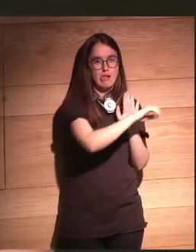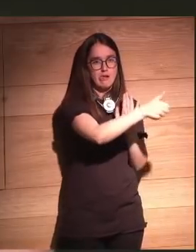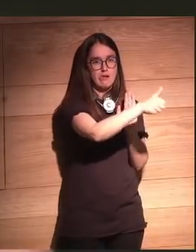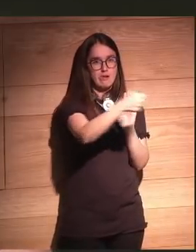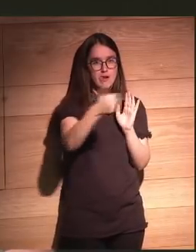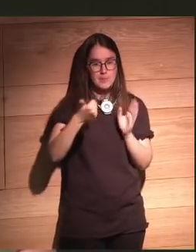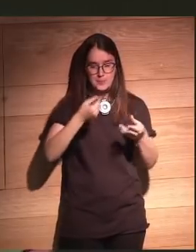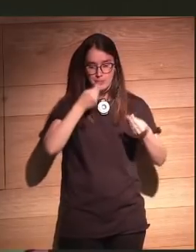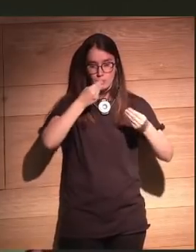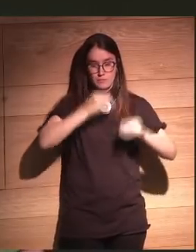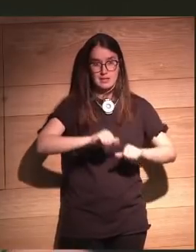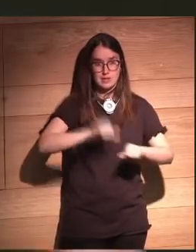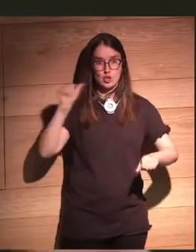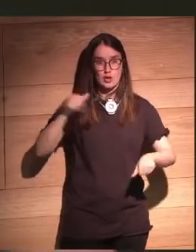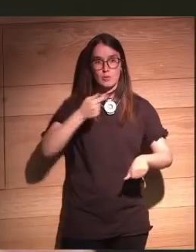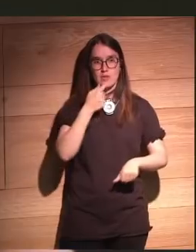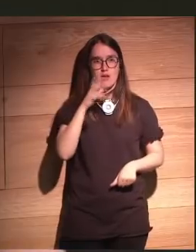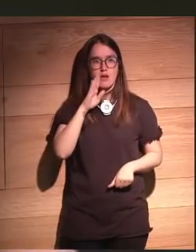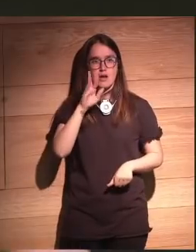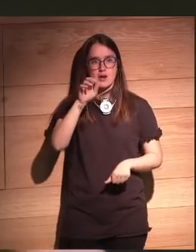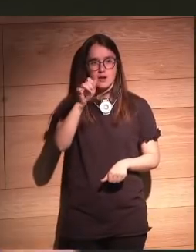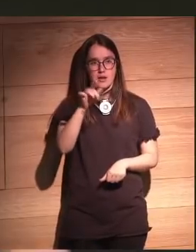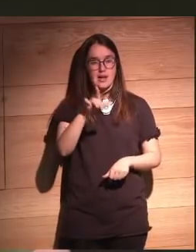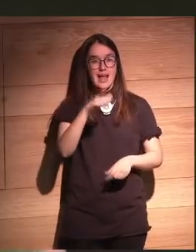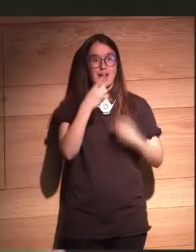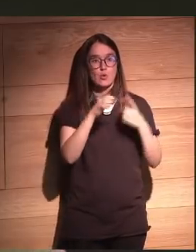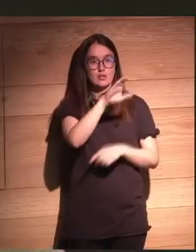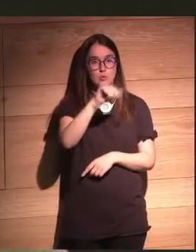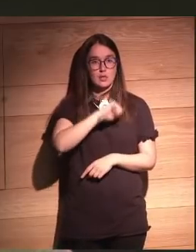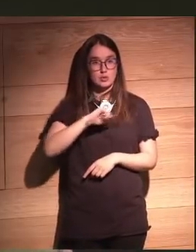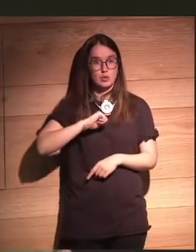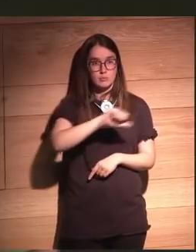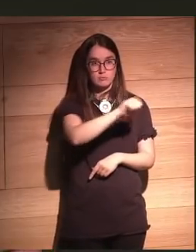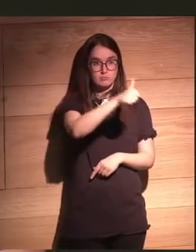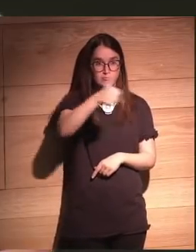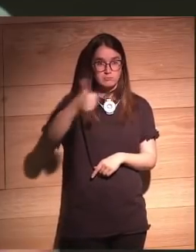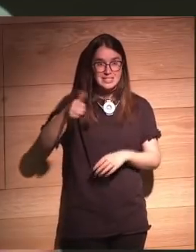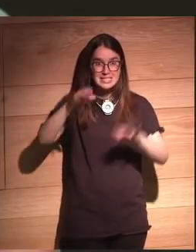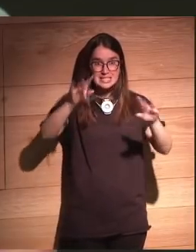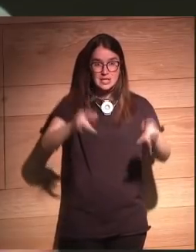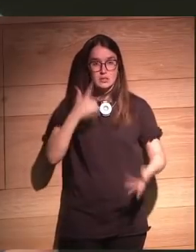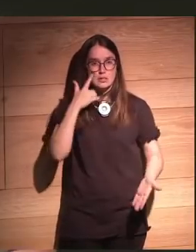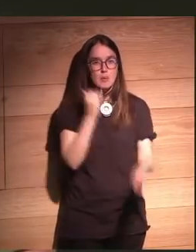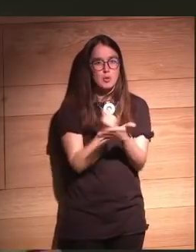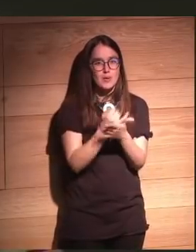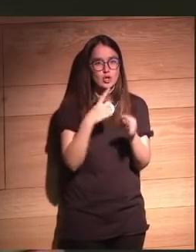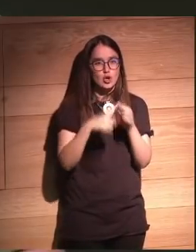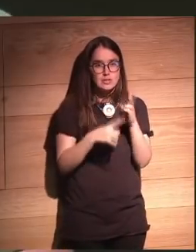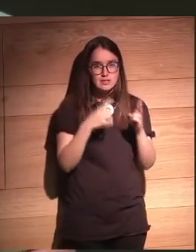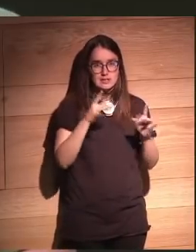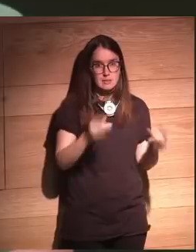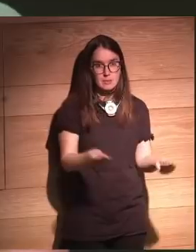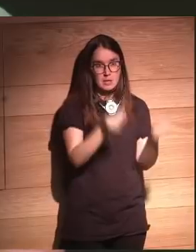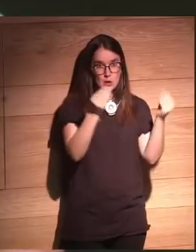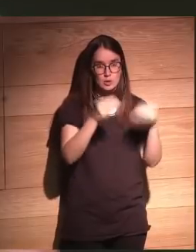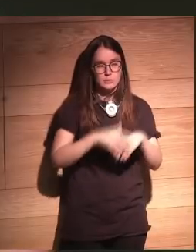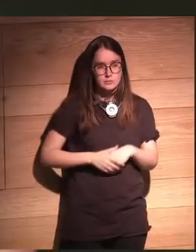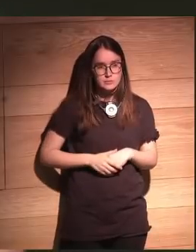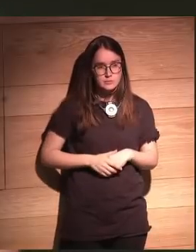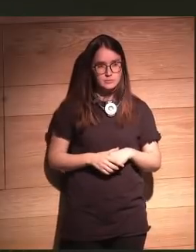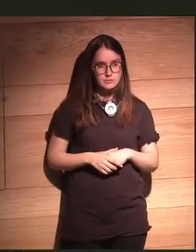aprobando a lo largo de los años. Como decía Raquel, algunas comunidades autónomas sí que se están aprobando leyes autonómicas, se están aprobando cosas que sí que van en esa dirección.